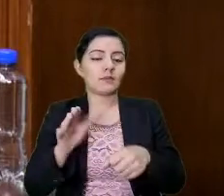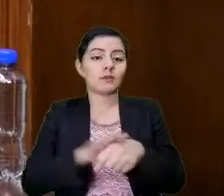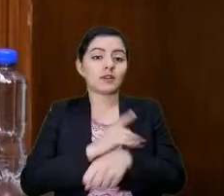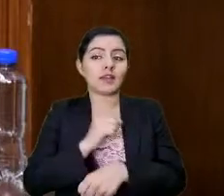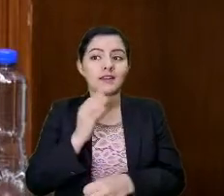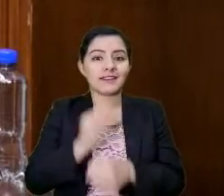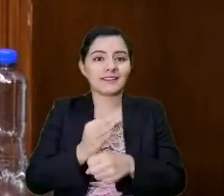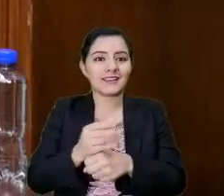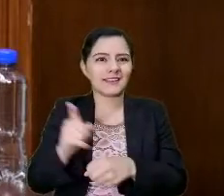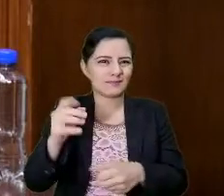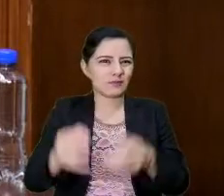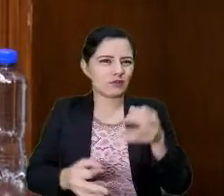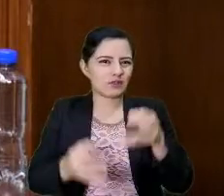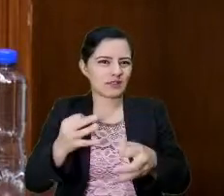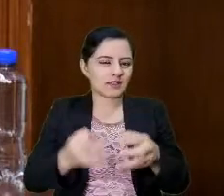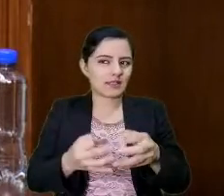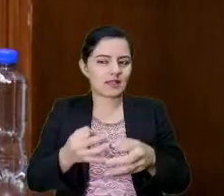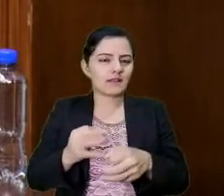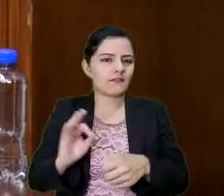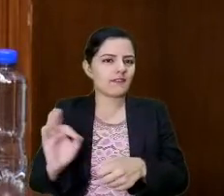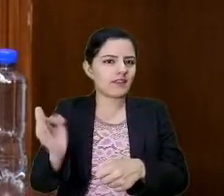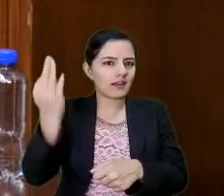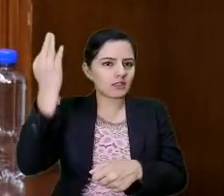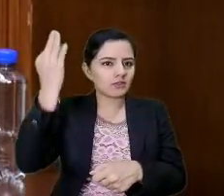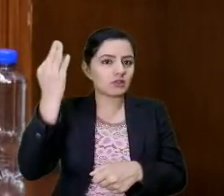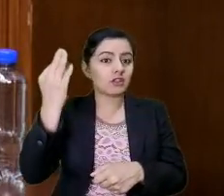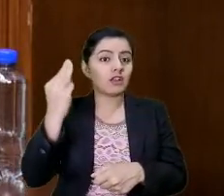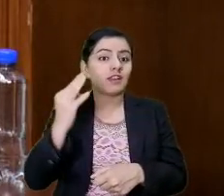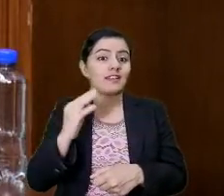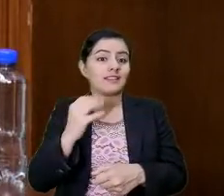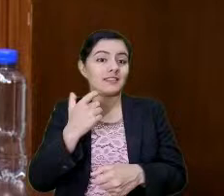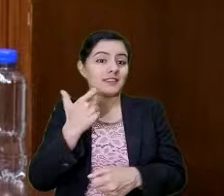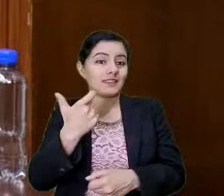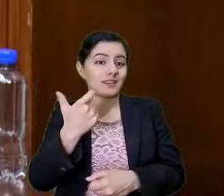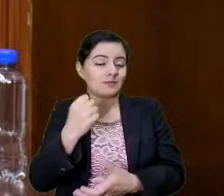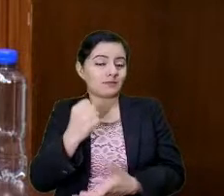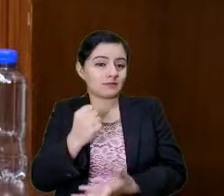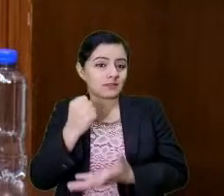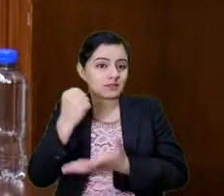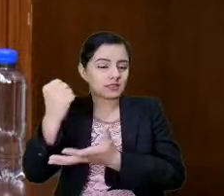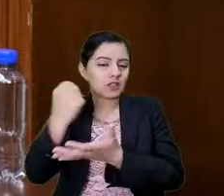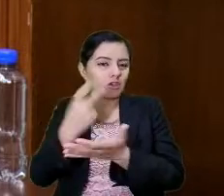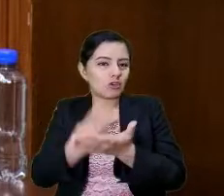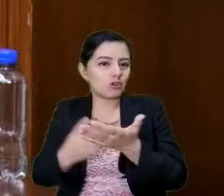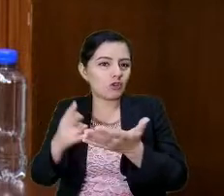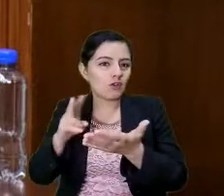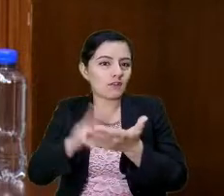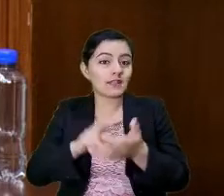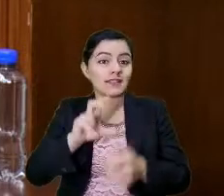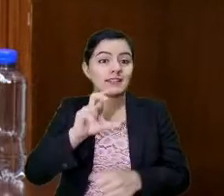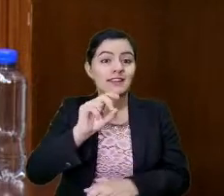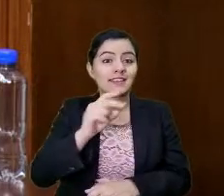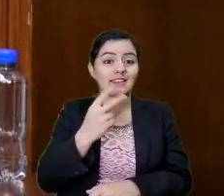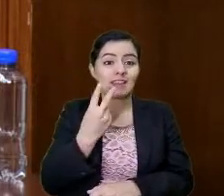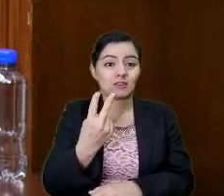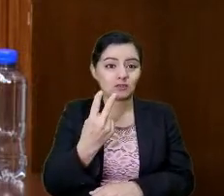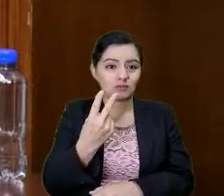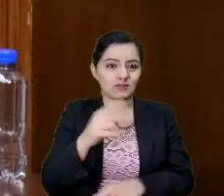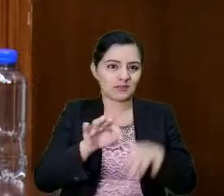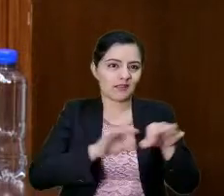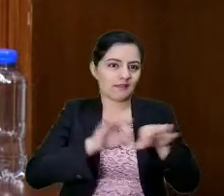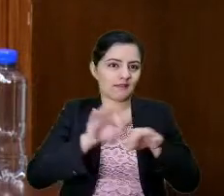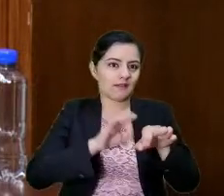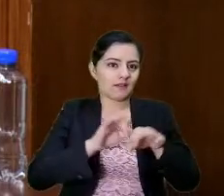Federación asigna más del doble del presupuesto que el resultante de la suma de los 32 presupuestos de los